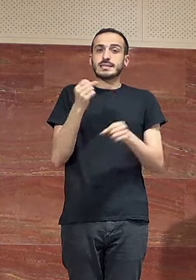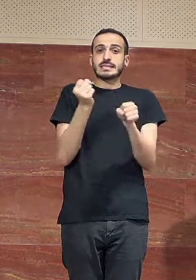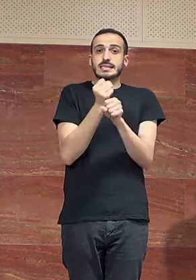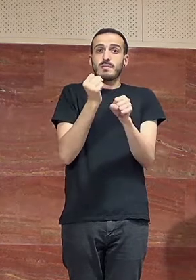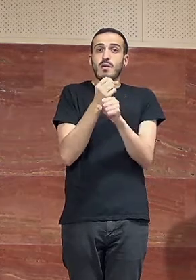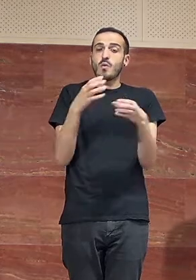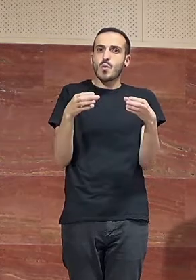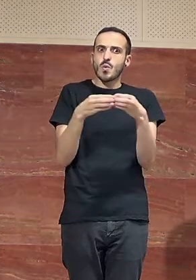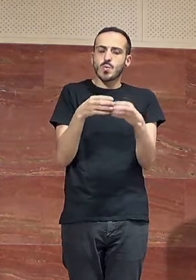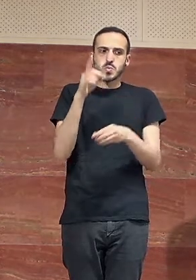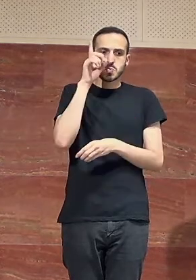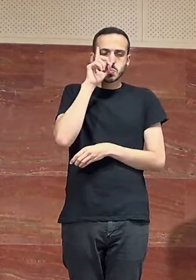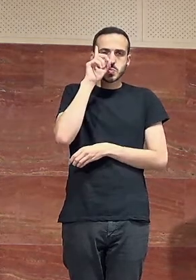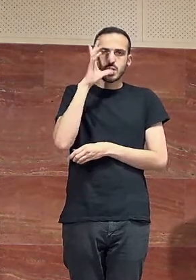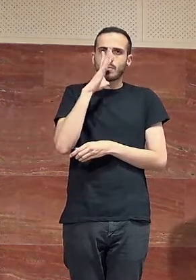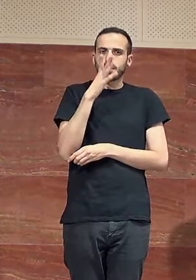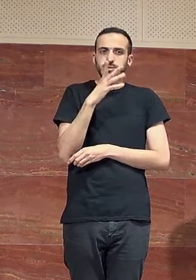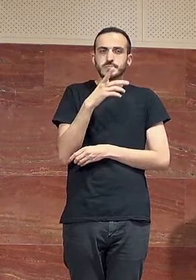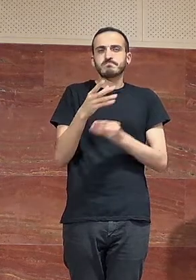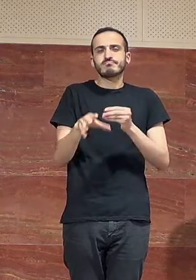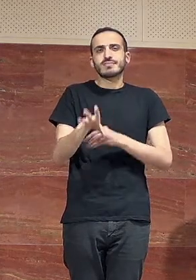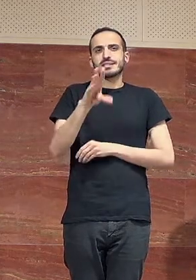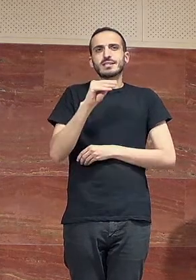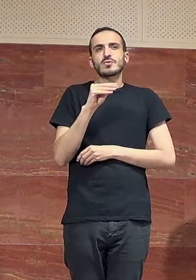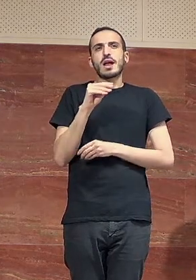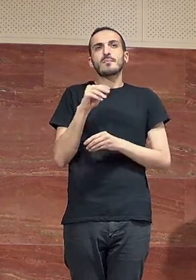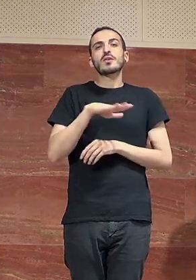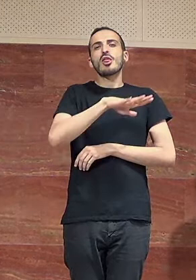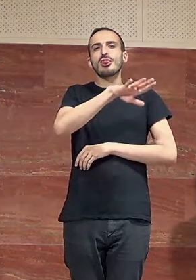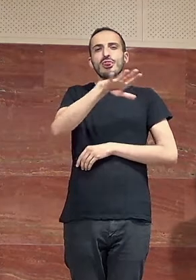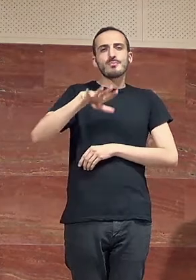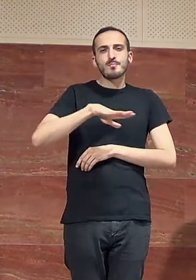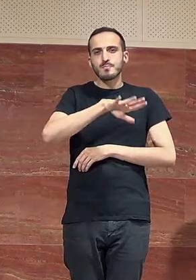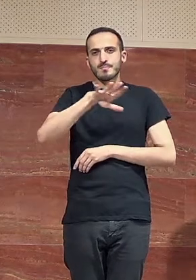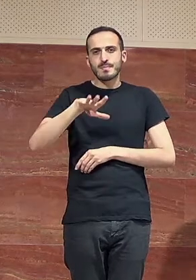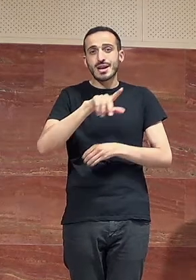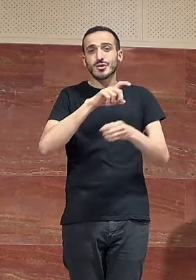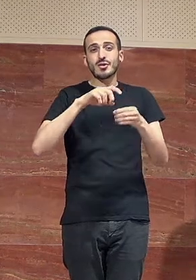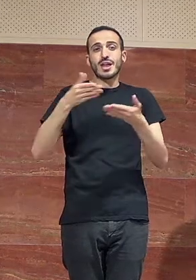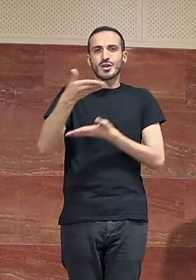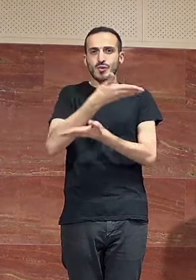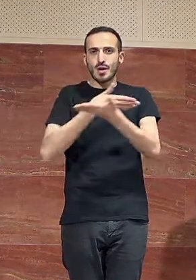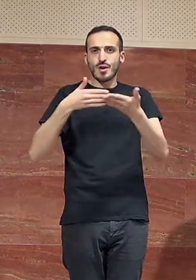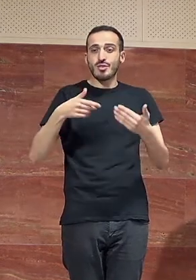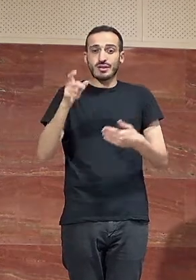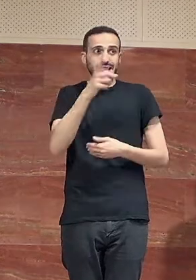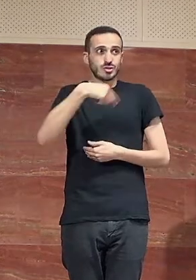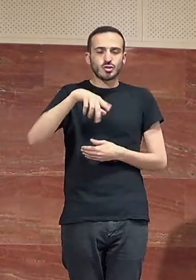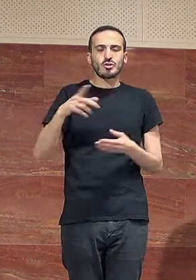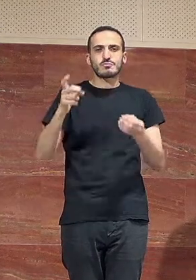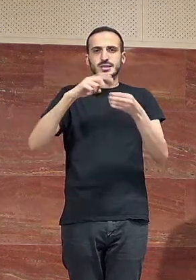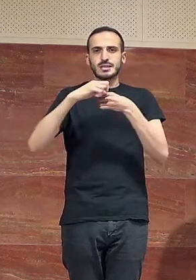problemas para entender qué es un marco de participación abierto, puesto que tenemos de siempre marcos muy paternalistas